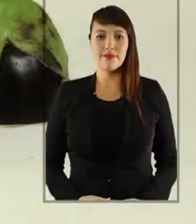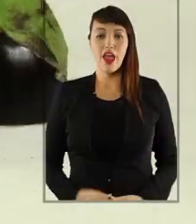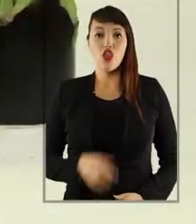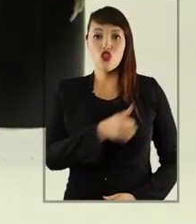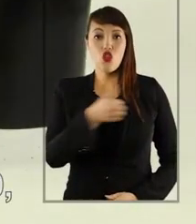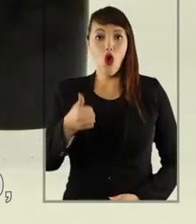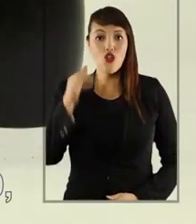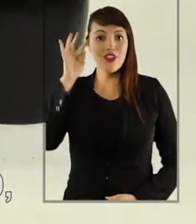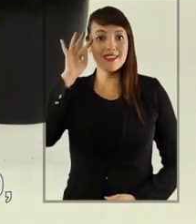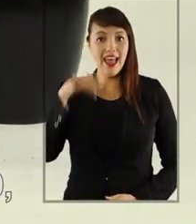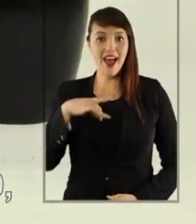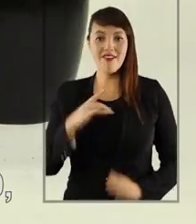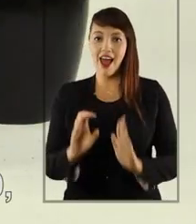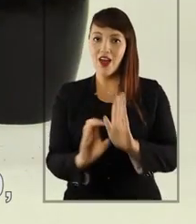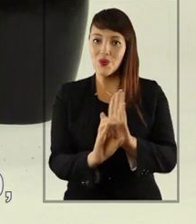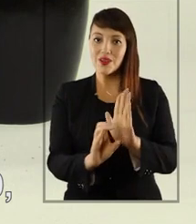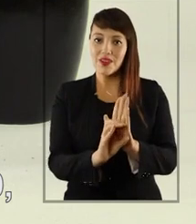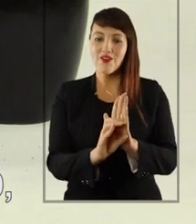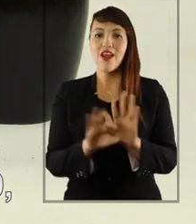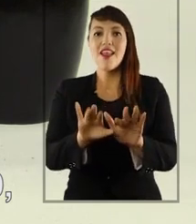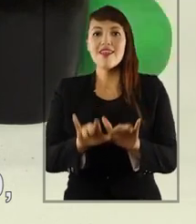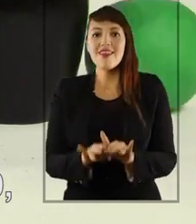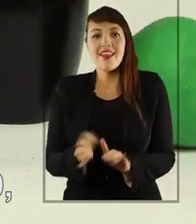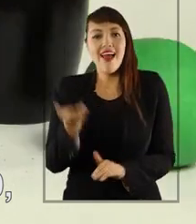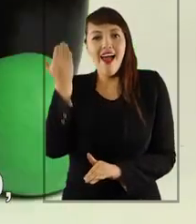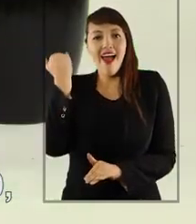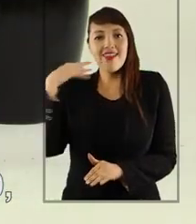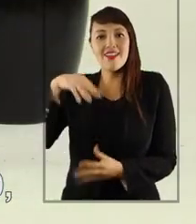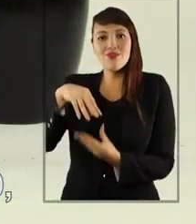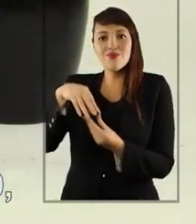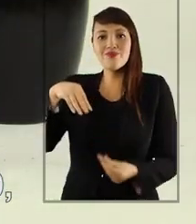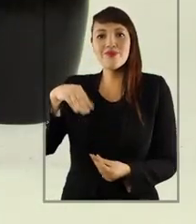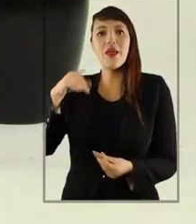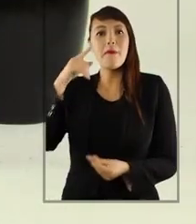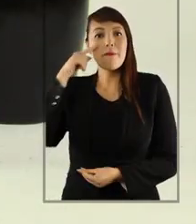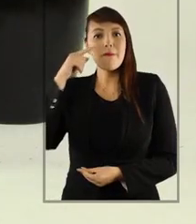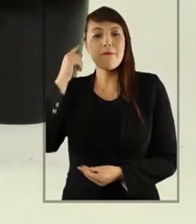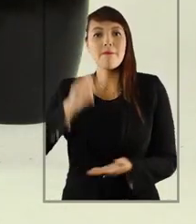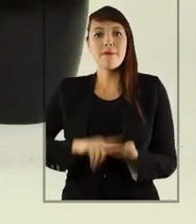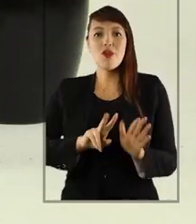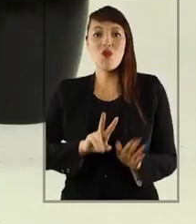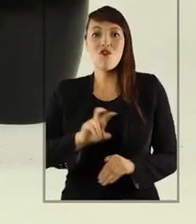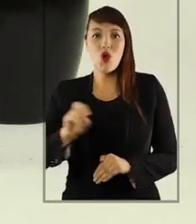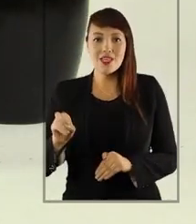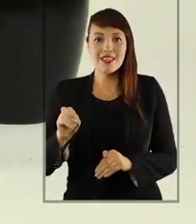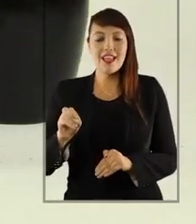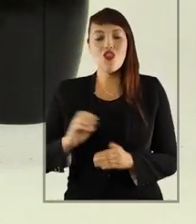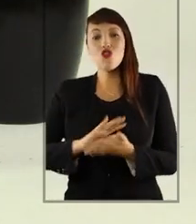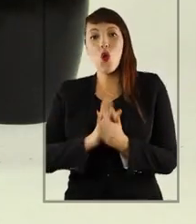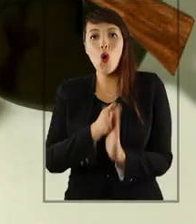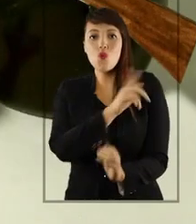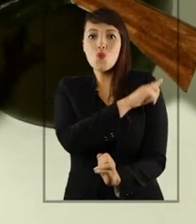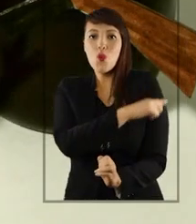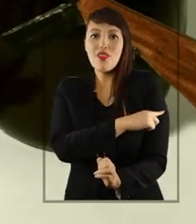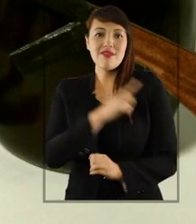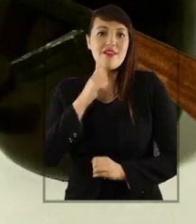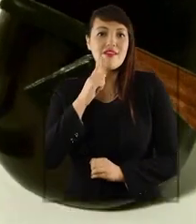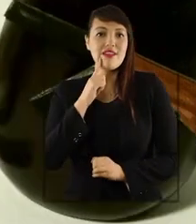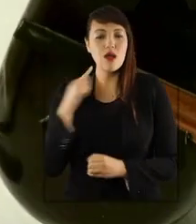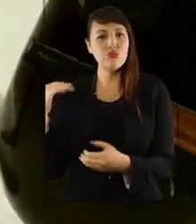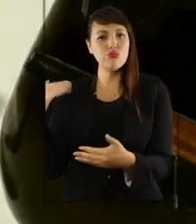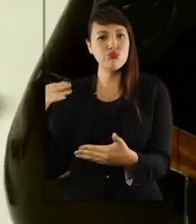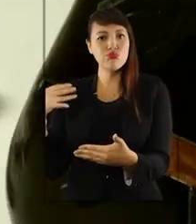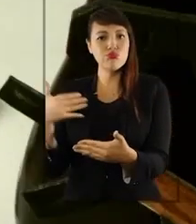Como todos saben, la actual constitución fue redactada por las berenjenas en 1980, cuando tenían el poder absoluto. Han pasado